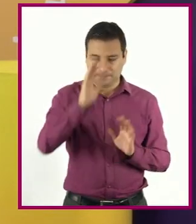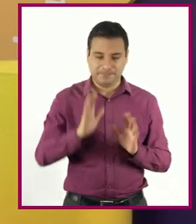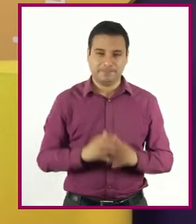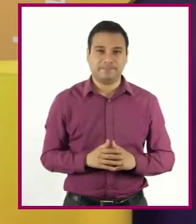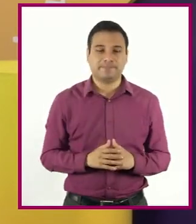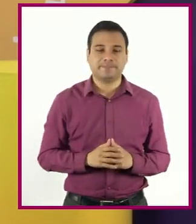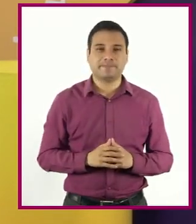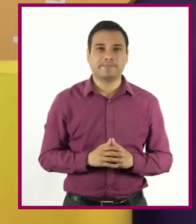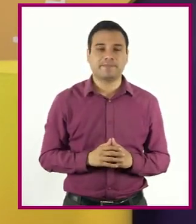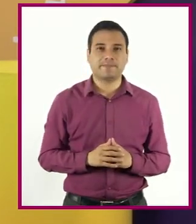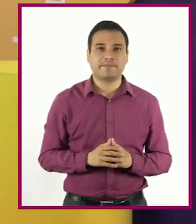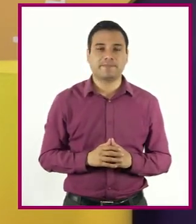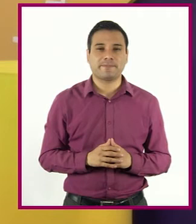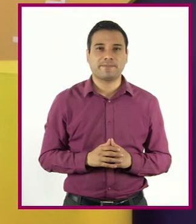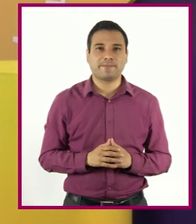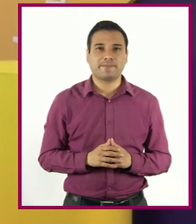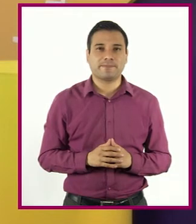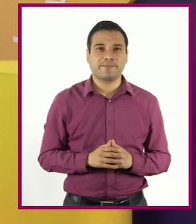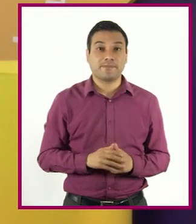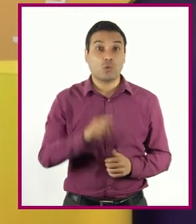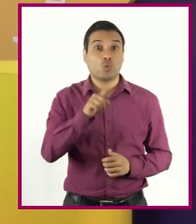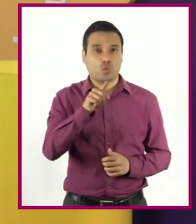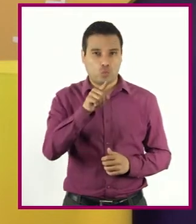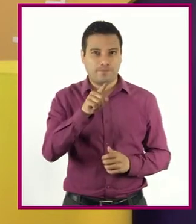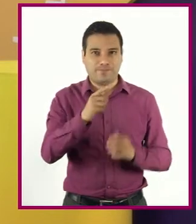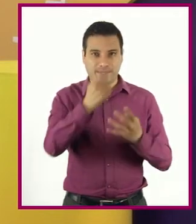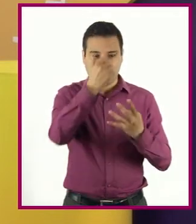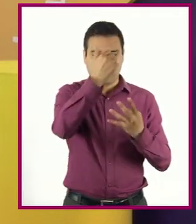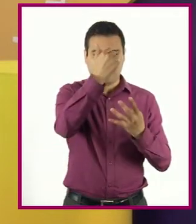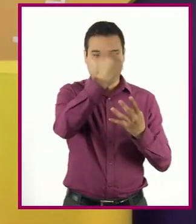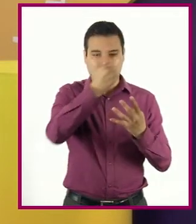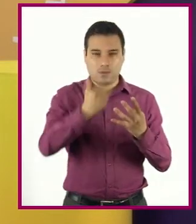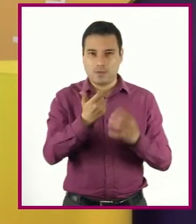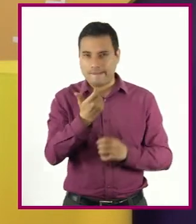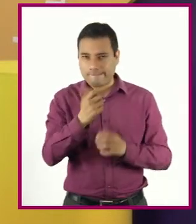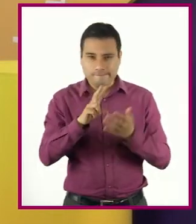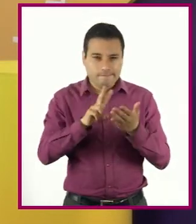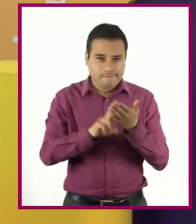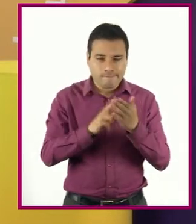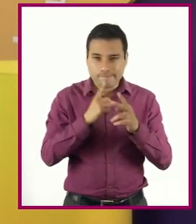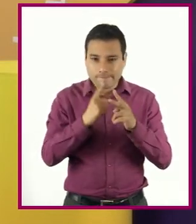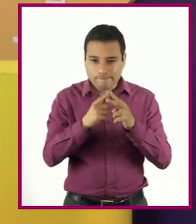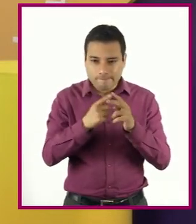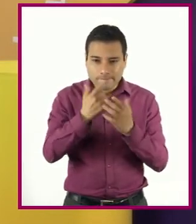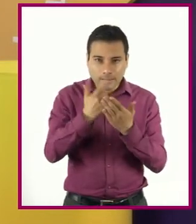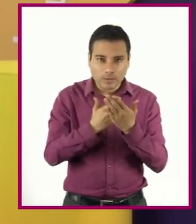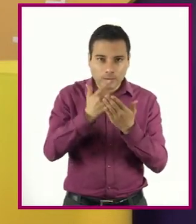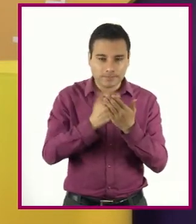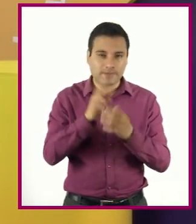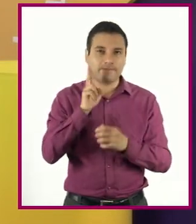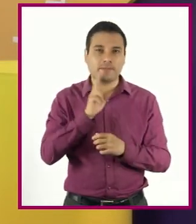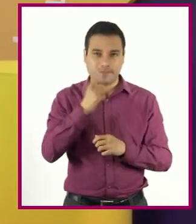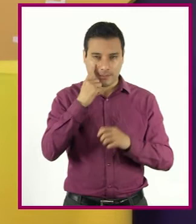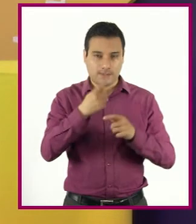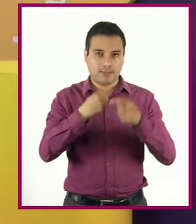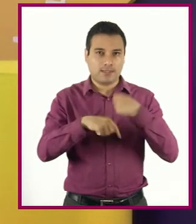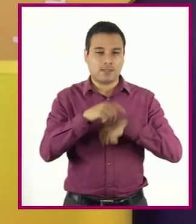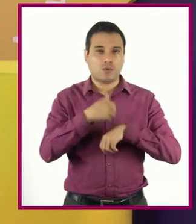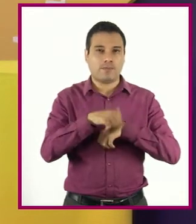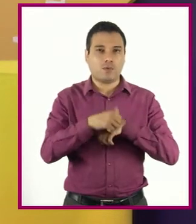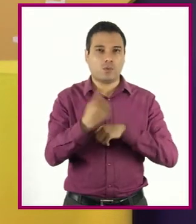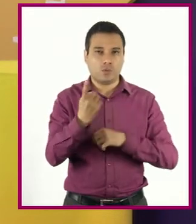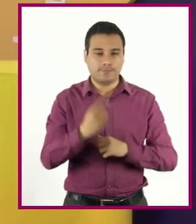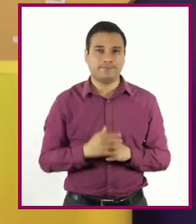tienda. Calculen cada uno de los precios finales por separado. Para la tienda número 1,